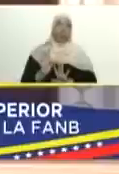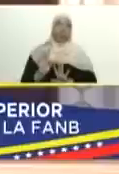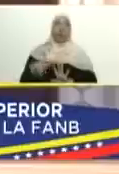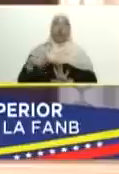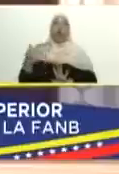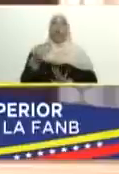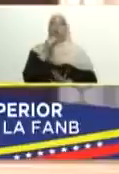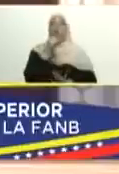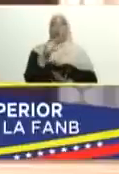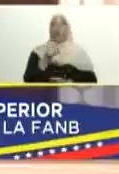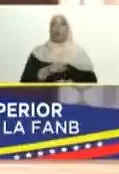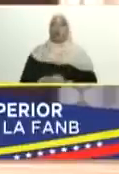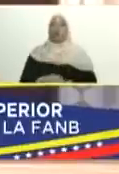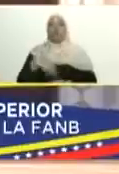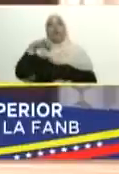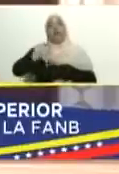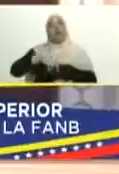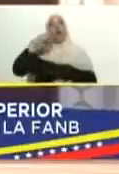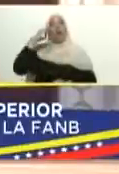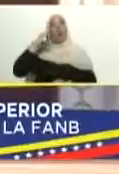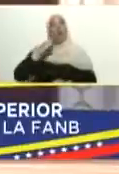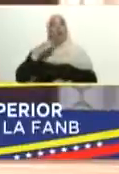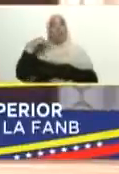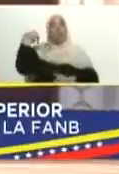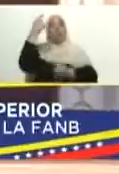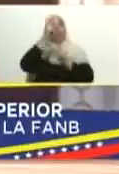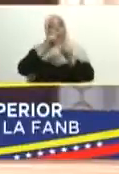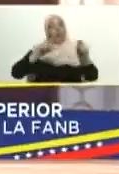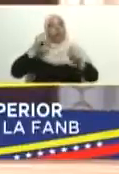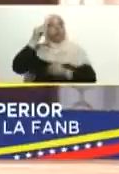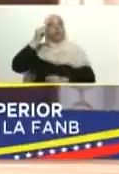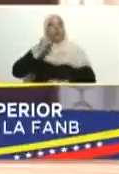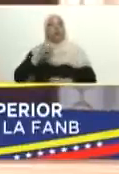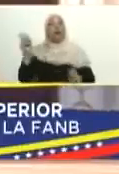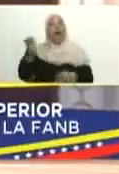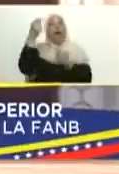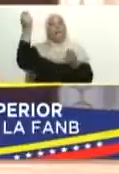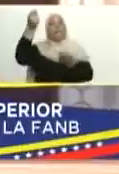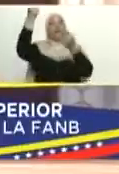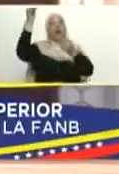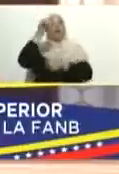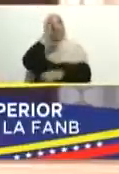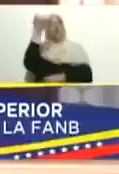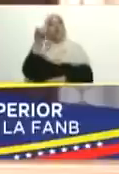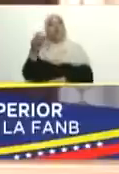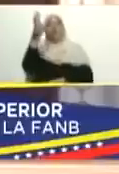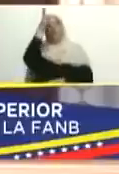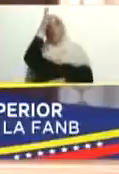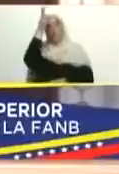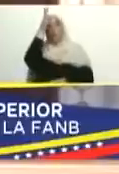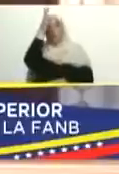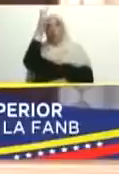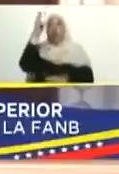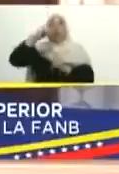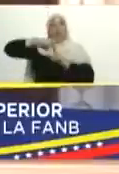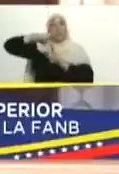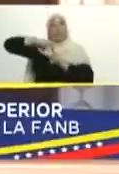Solamente digo, Estado Bolívar, Amazonas, Sucre, Apure, Zulia, Falcón,